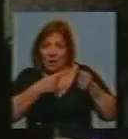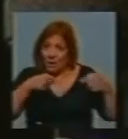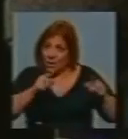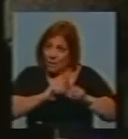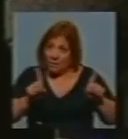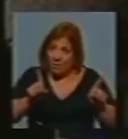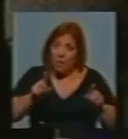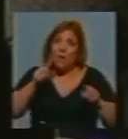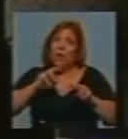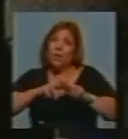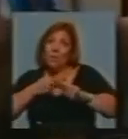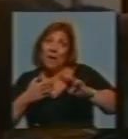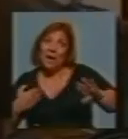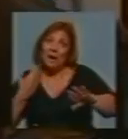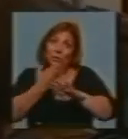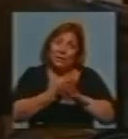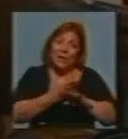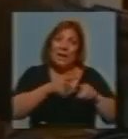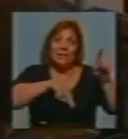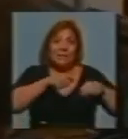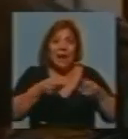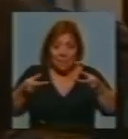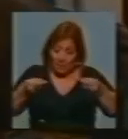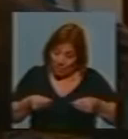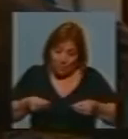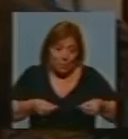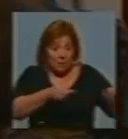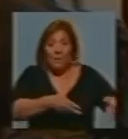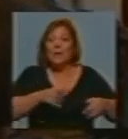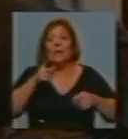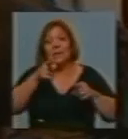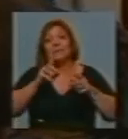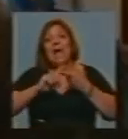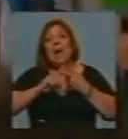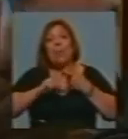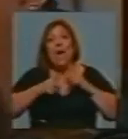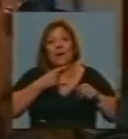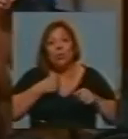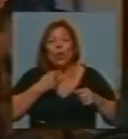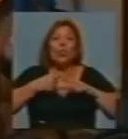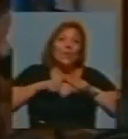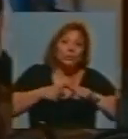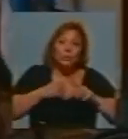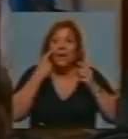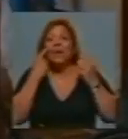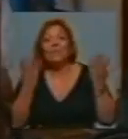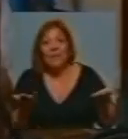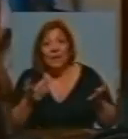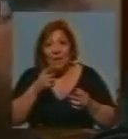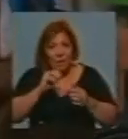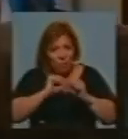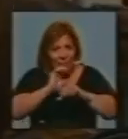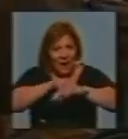estas recusaciones en principio? Bueno, eso será cuestión a discutir en el acuerdo. ¿Y se puede llegar a ese grado de